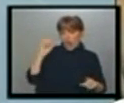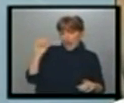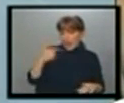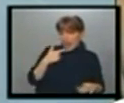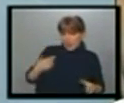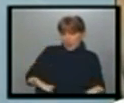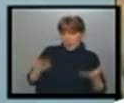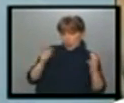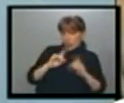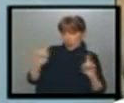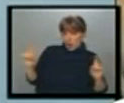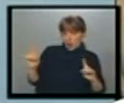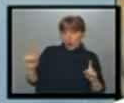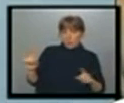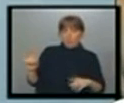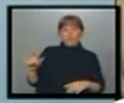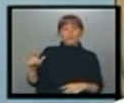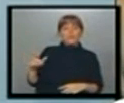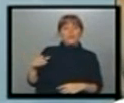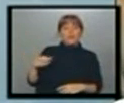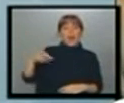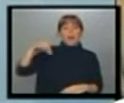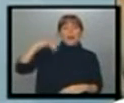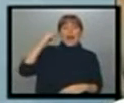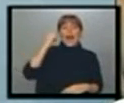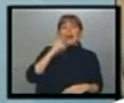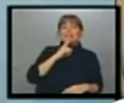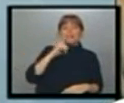había dicho Pratgay que de tarifas no iba a haber más aumento.